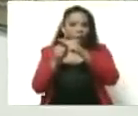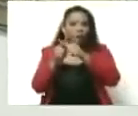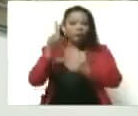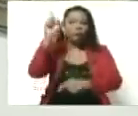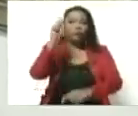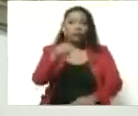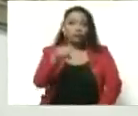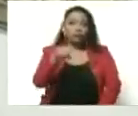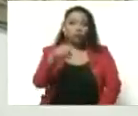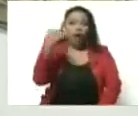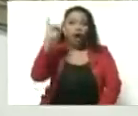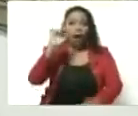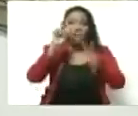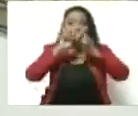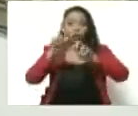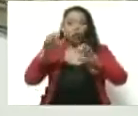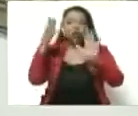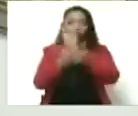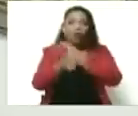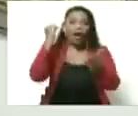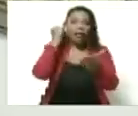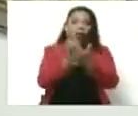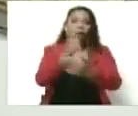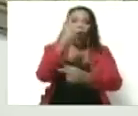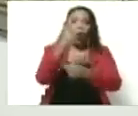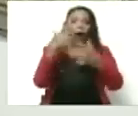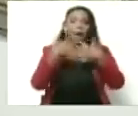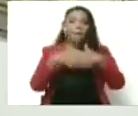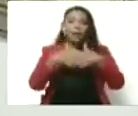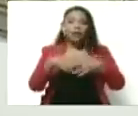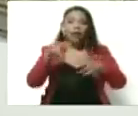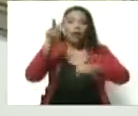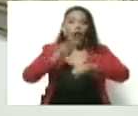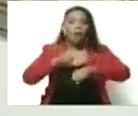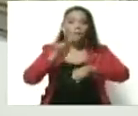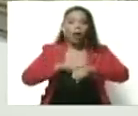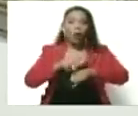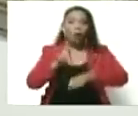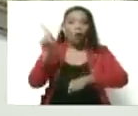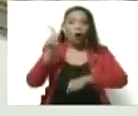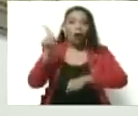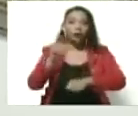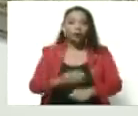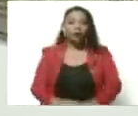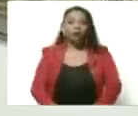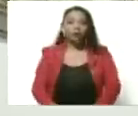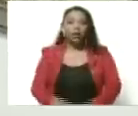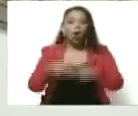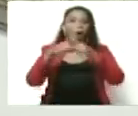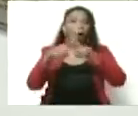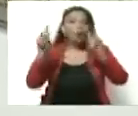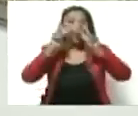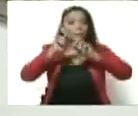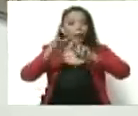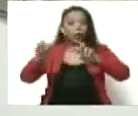También la investigación sobre el asesinato de un empresario paraguayo. Y